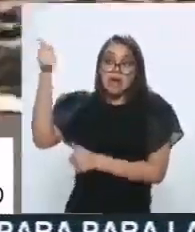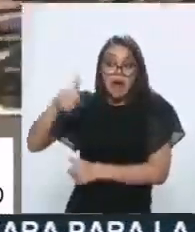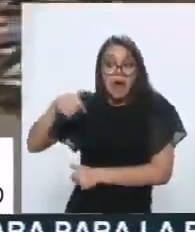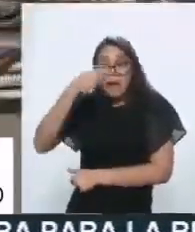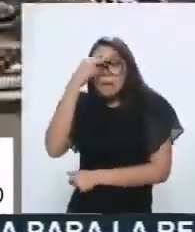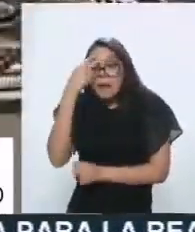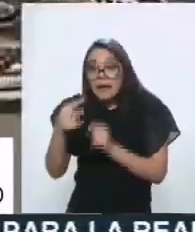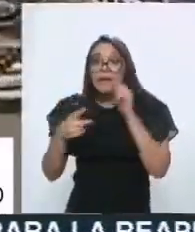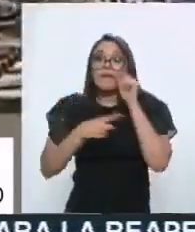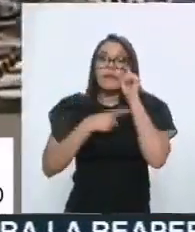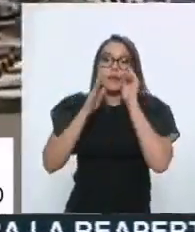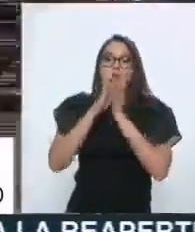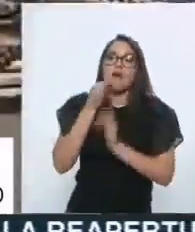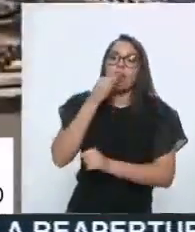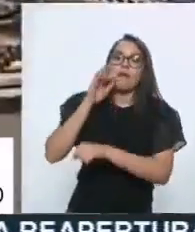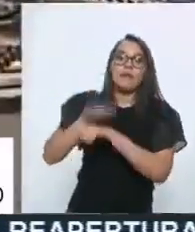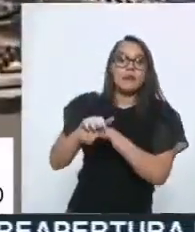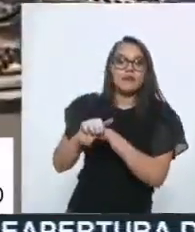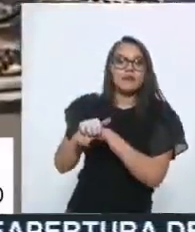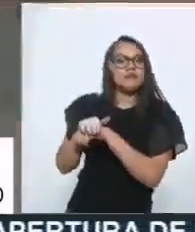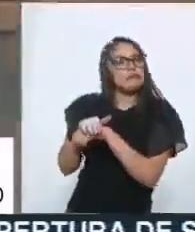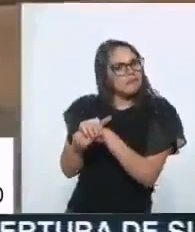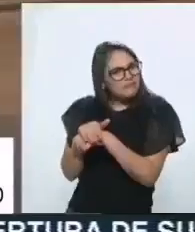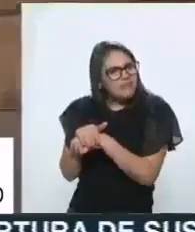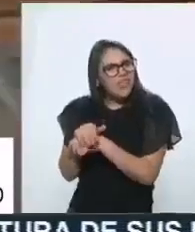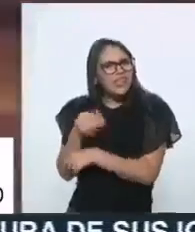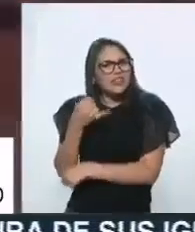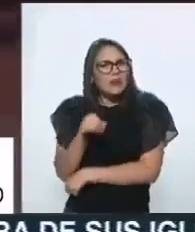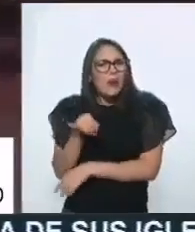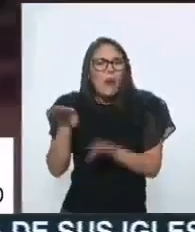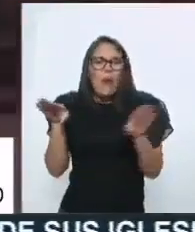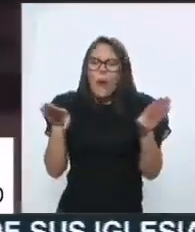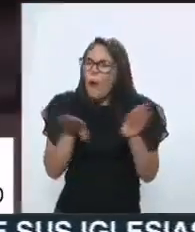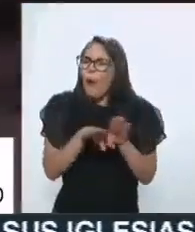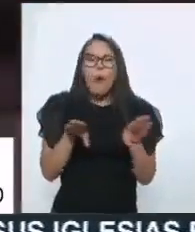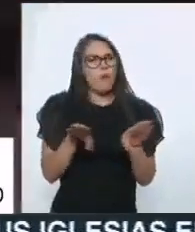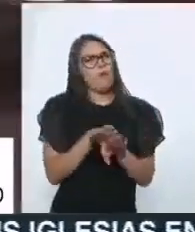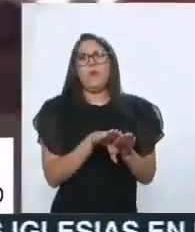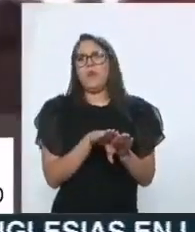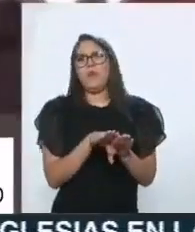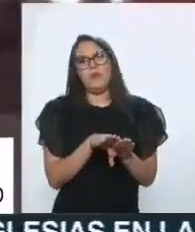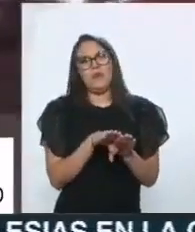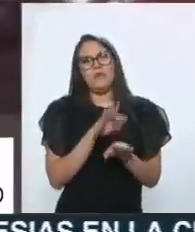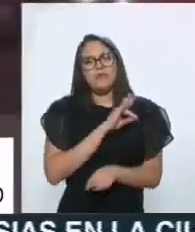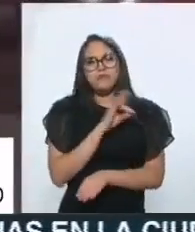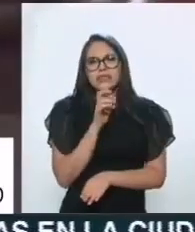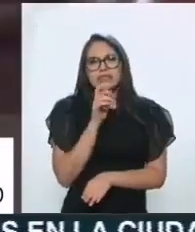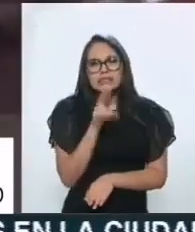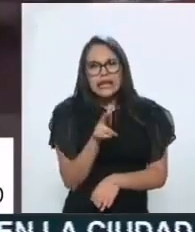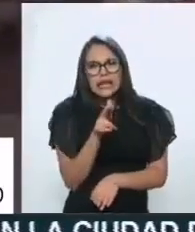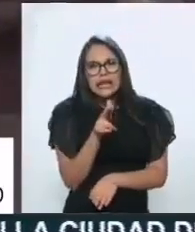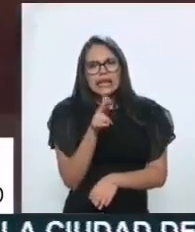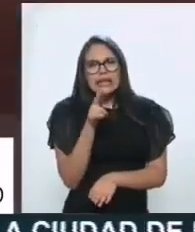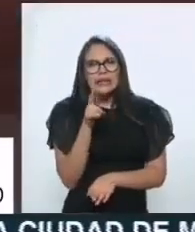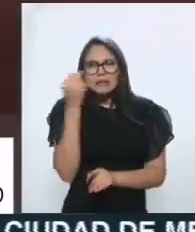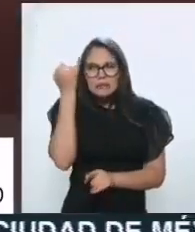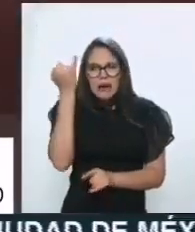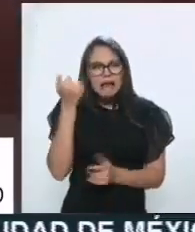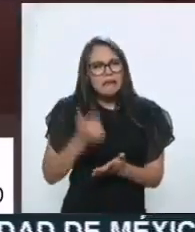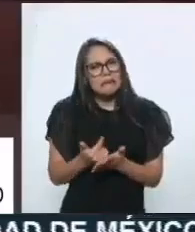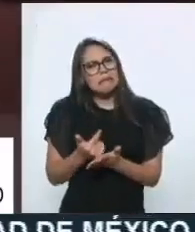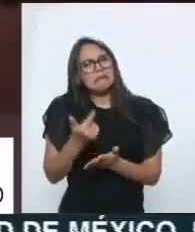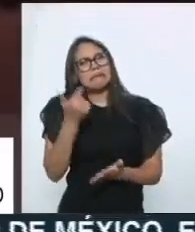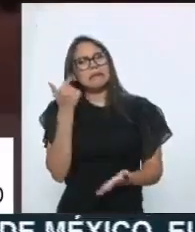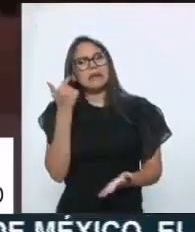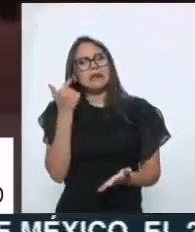México, ¿no? Y entonces es difícil pensar, o quizás no lo sea, y quizás esto pueda ser hasta más grave, que